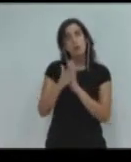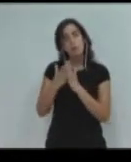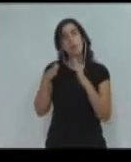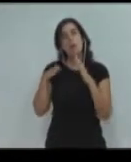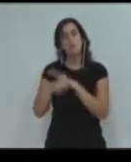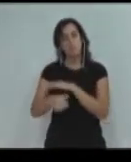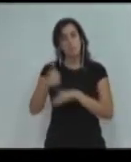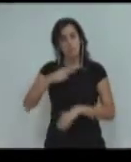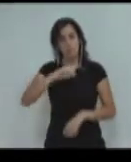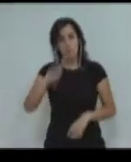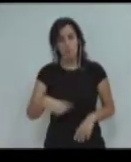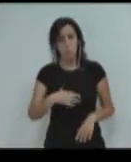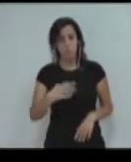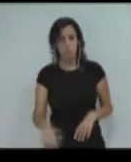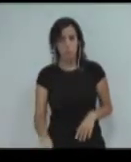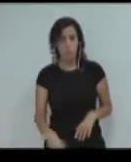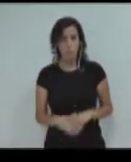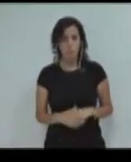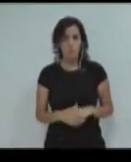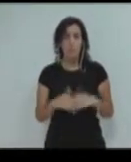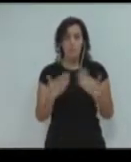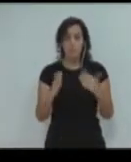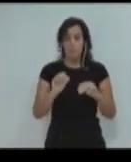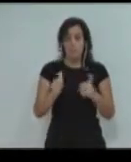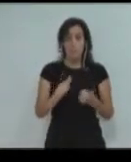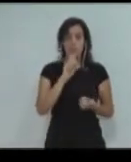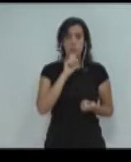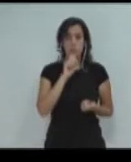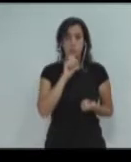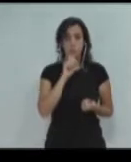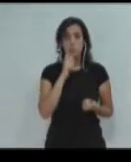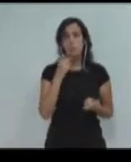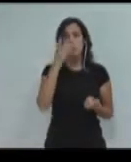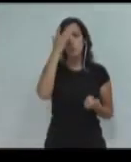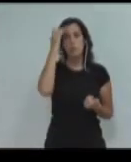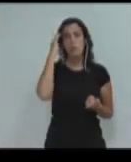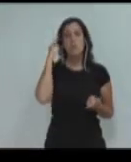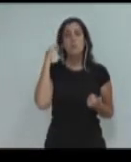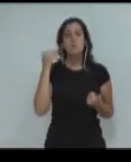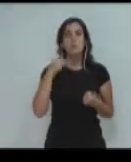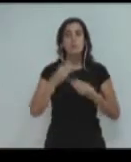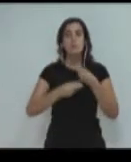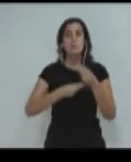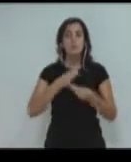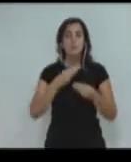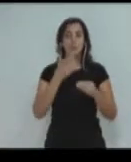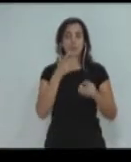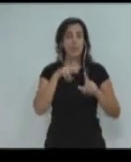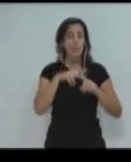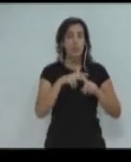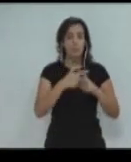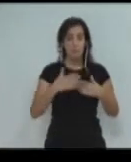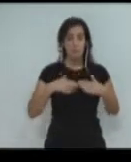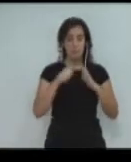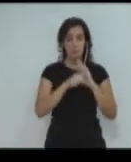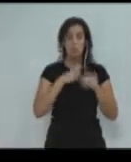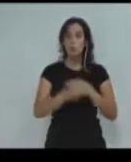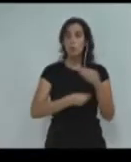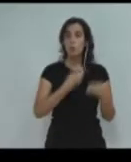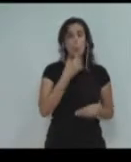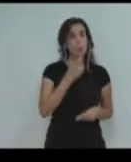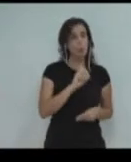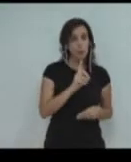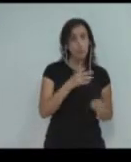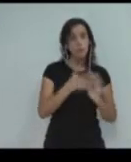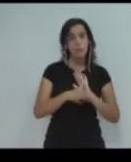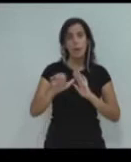accesible. Partes desde la base de que no estás utilizando bien las herramientas de tu programa, el ebook